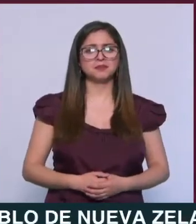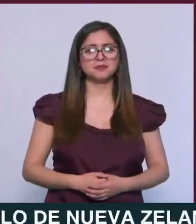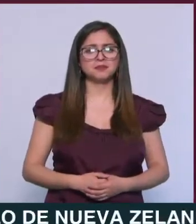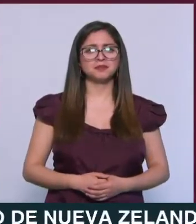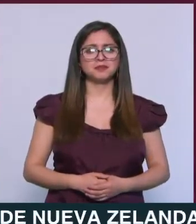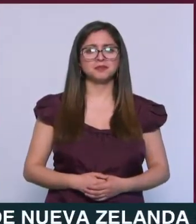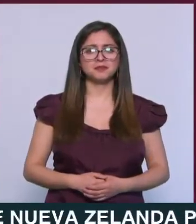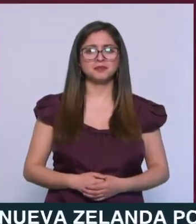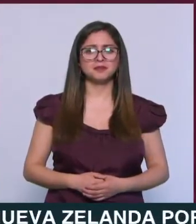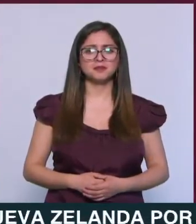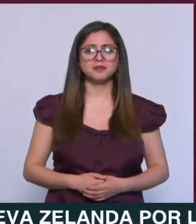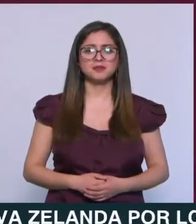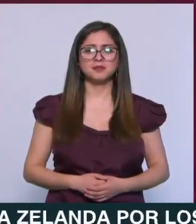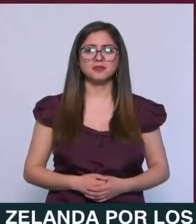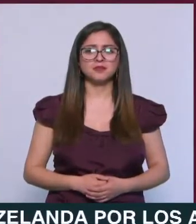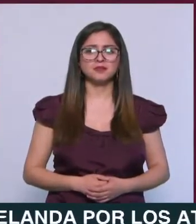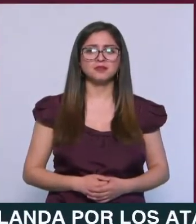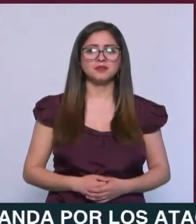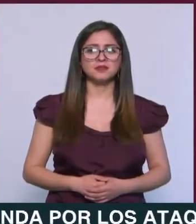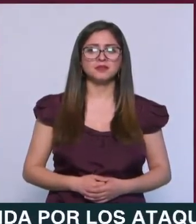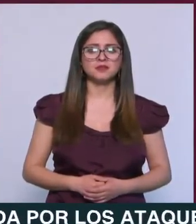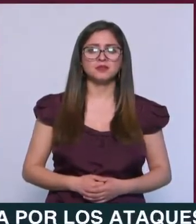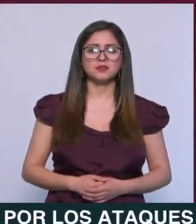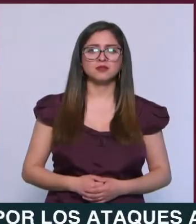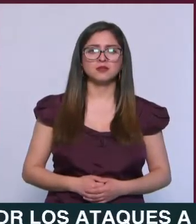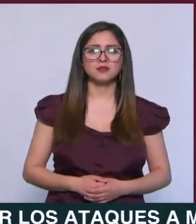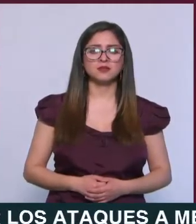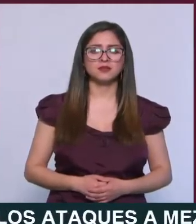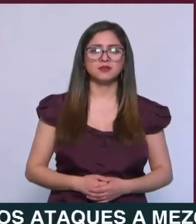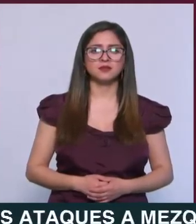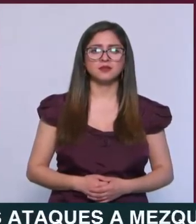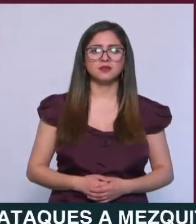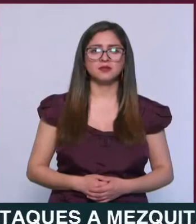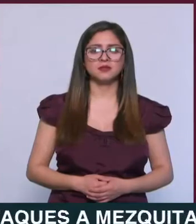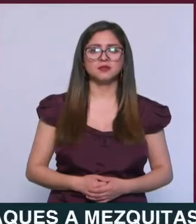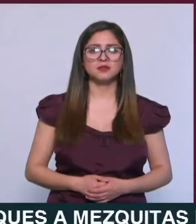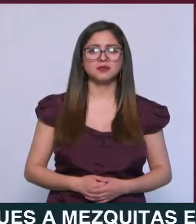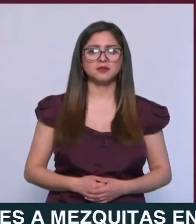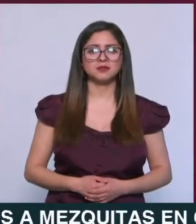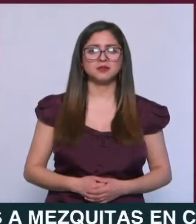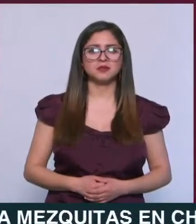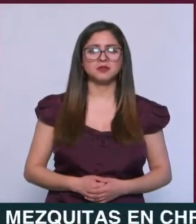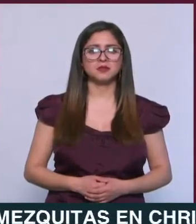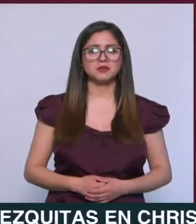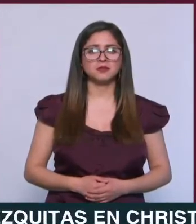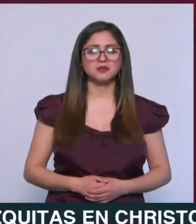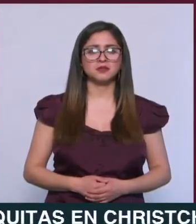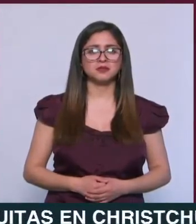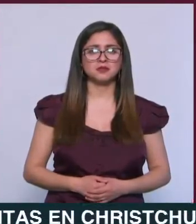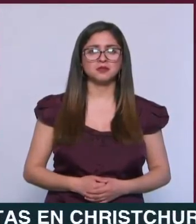va a caracterizar al nuevo gobierno.